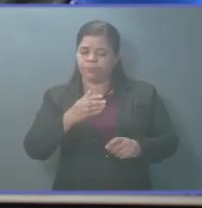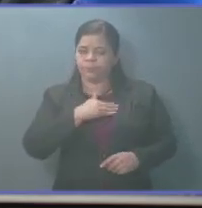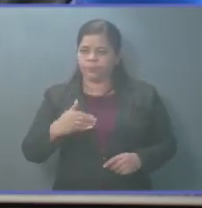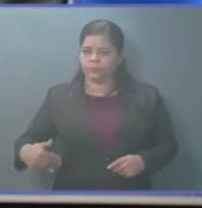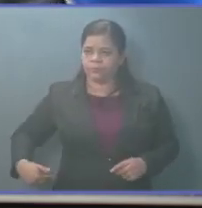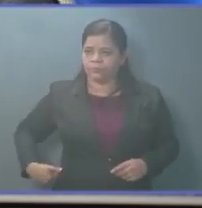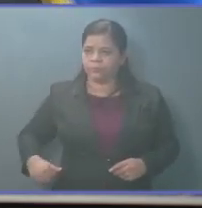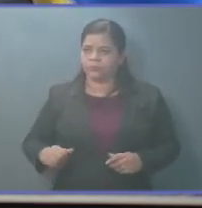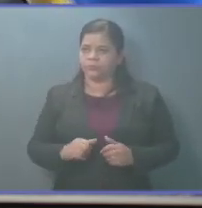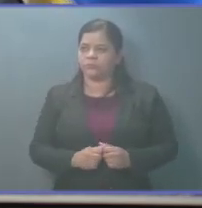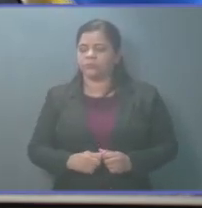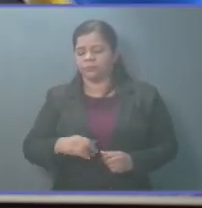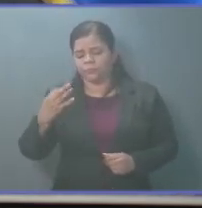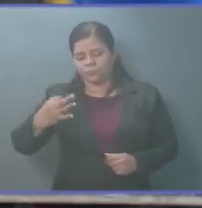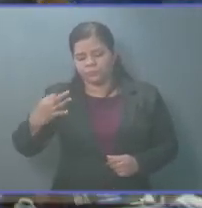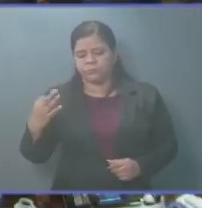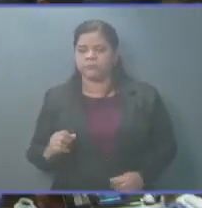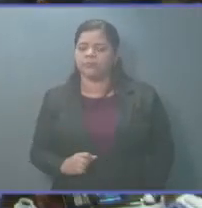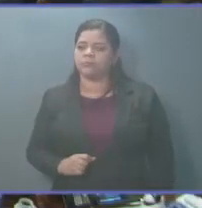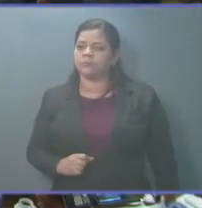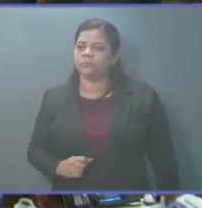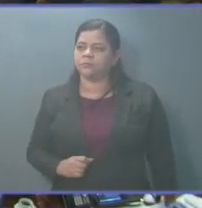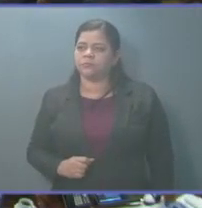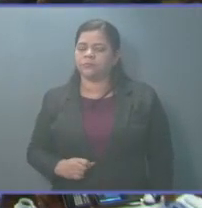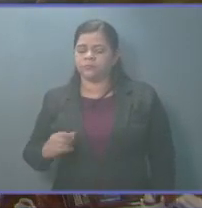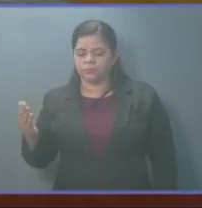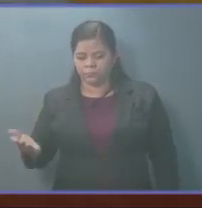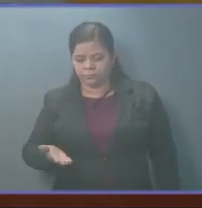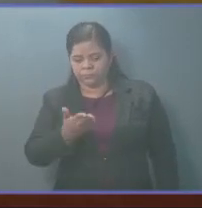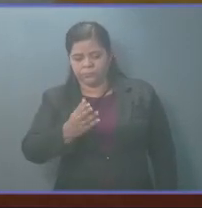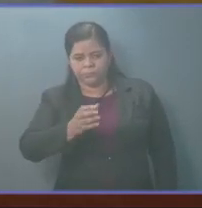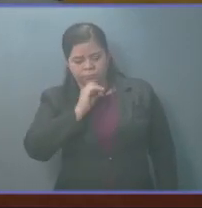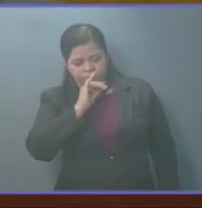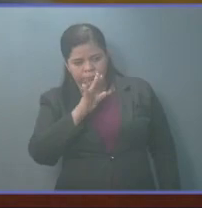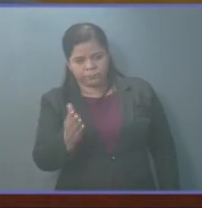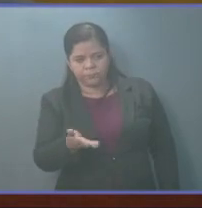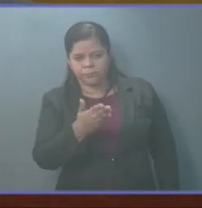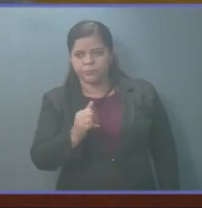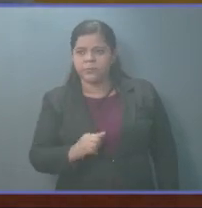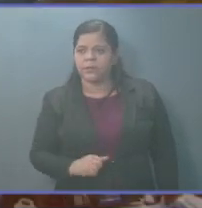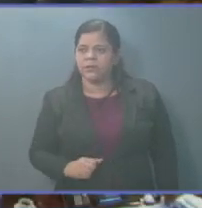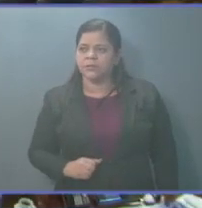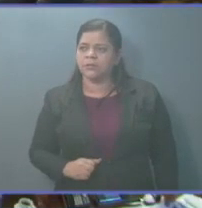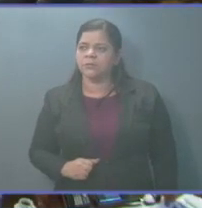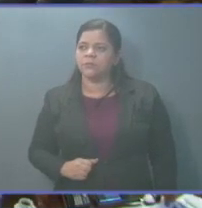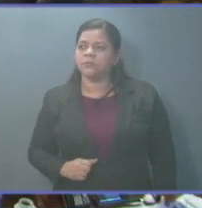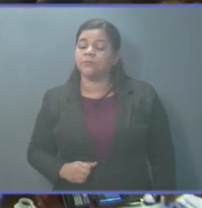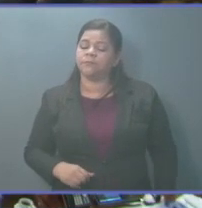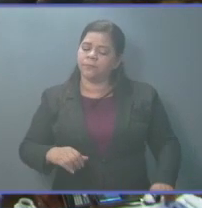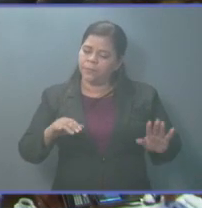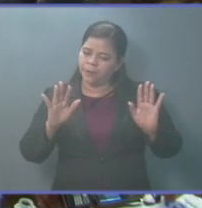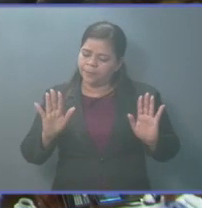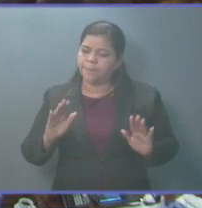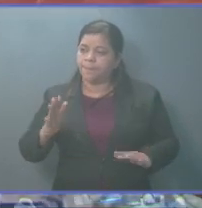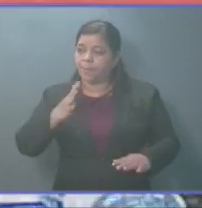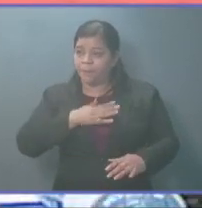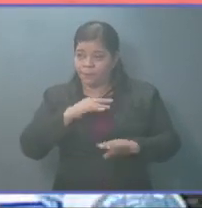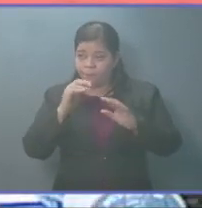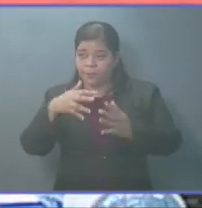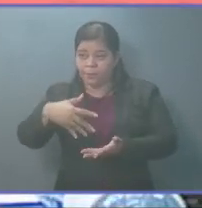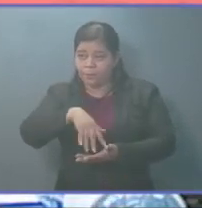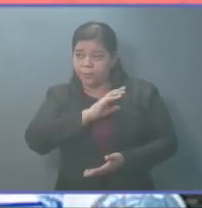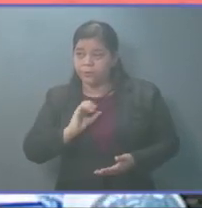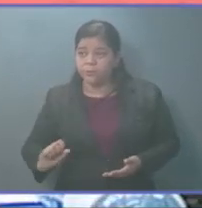presidente, por favor. Señor ministro de la Defensa Nacional, tiene el uso de la palabra. Bueno, al pueblo salvadoreño,